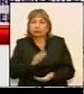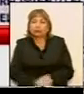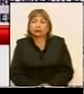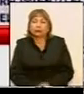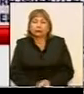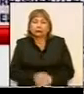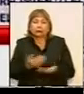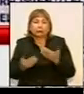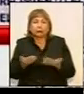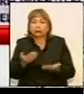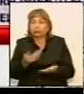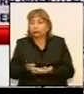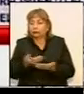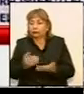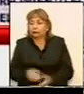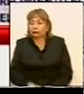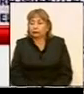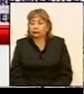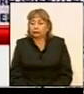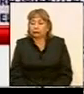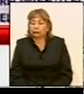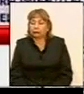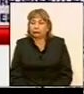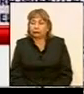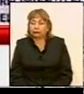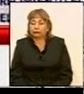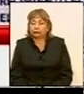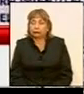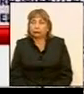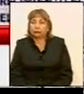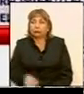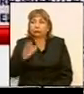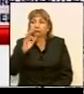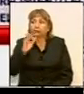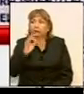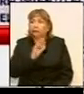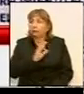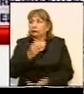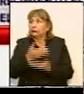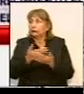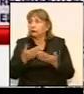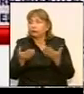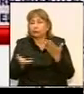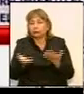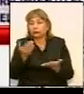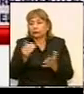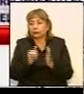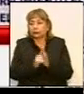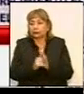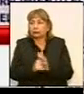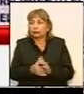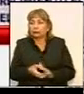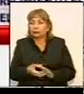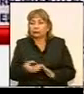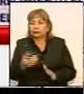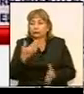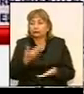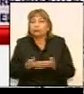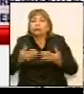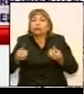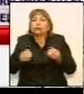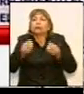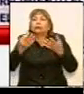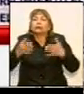¿Cuánto ha contribuido la minería a los ingresos fiscales en los últimos años, que más o menos vimos hace un rato? ¿Cuánto